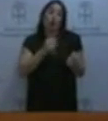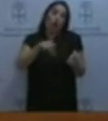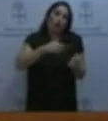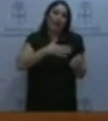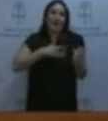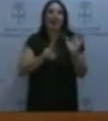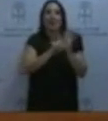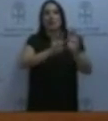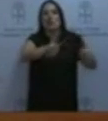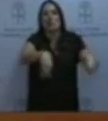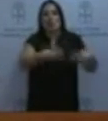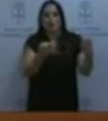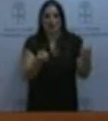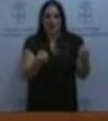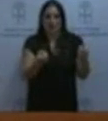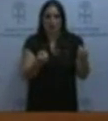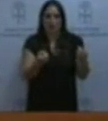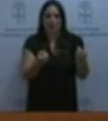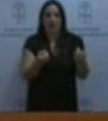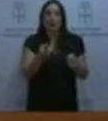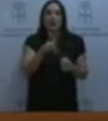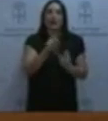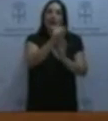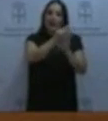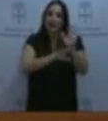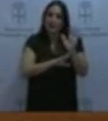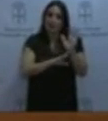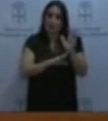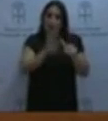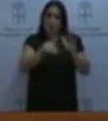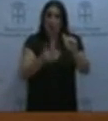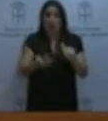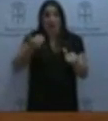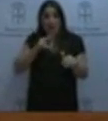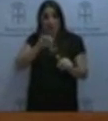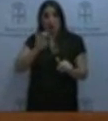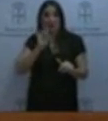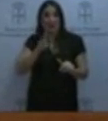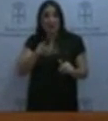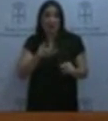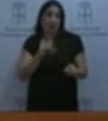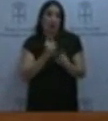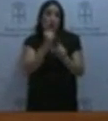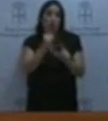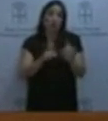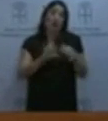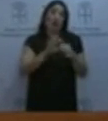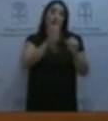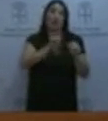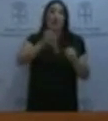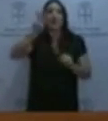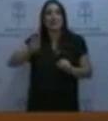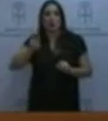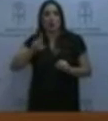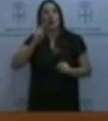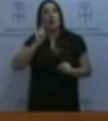Cámara. Se recurrieron los listados de la anterior convocatoria de 2015 para primaria e infantil. El juzgado de